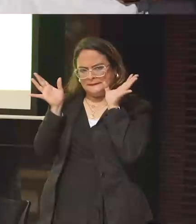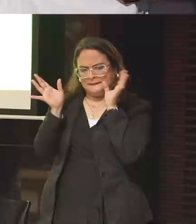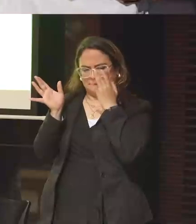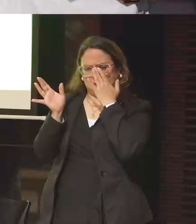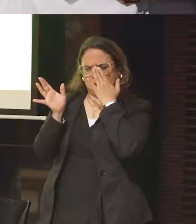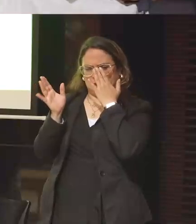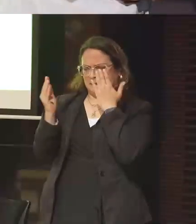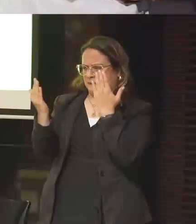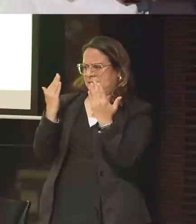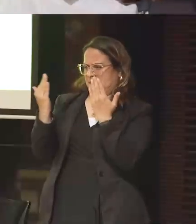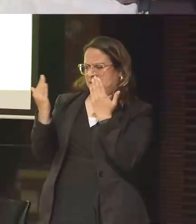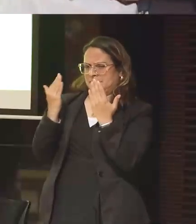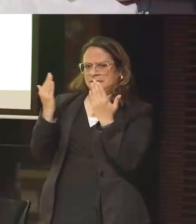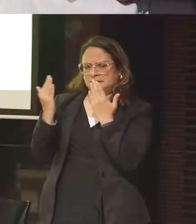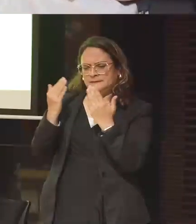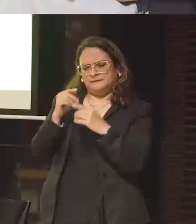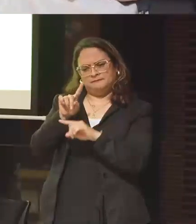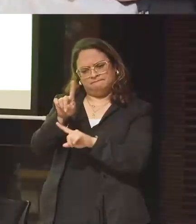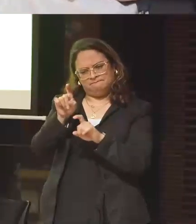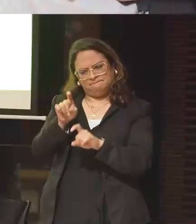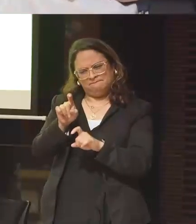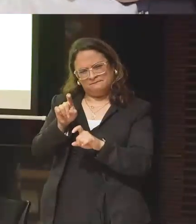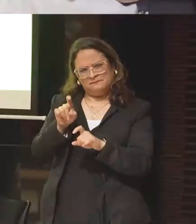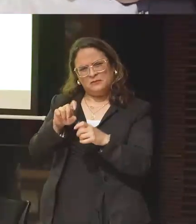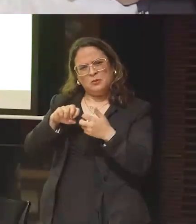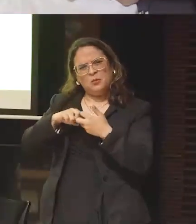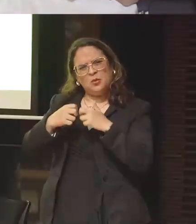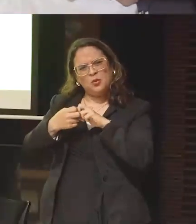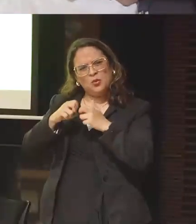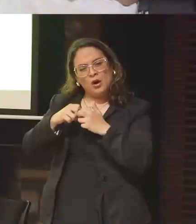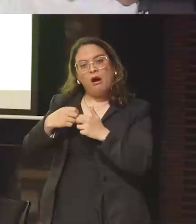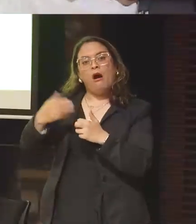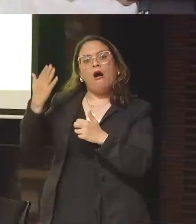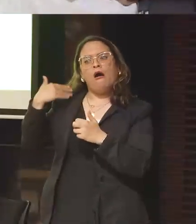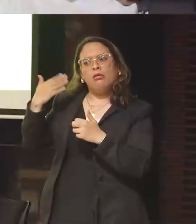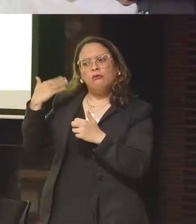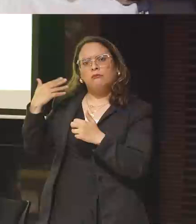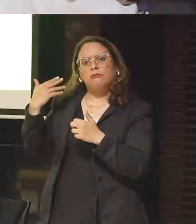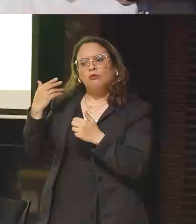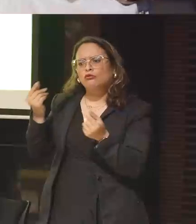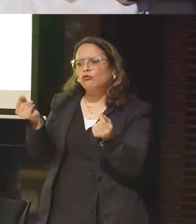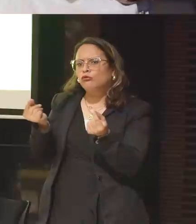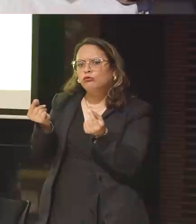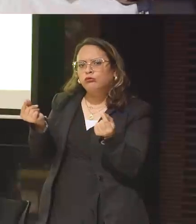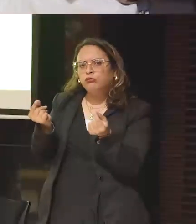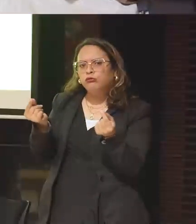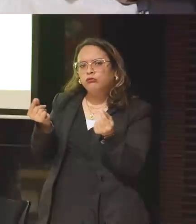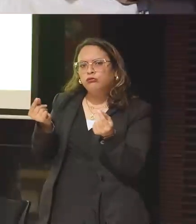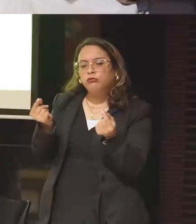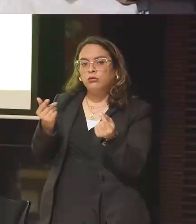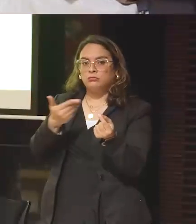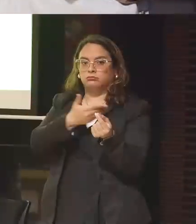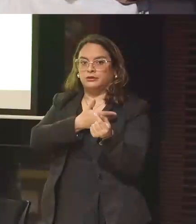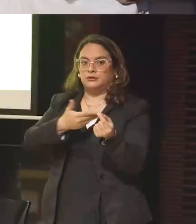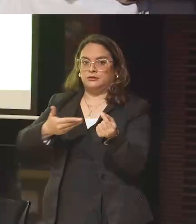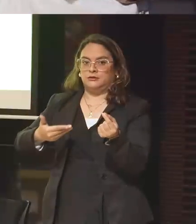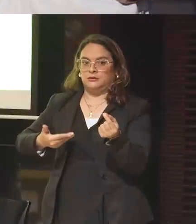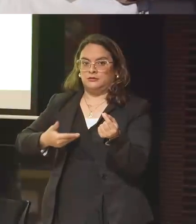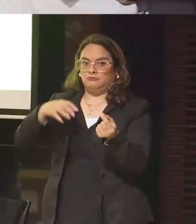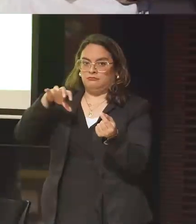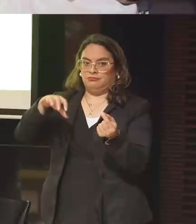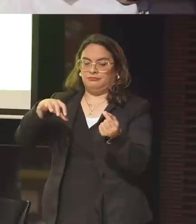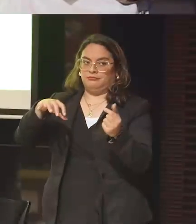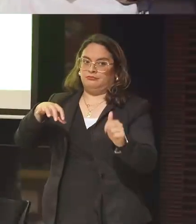ser como una pregunta y un problema de ciudad, como tanta inseguridad tan cerca a las casas de mayor autoridad que representan